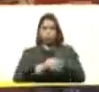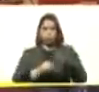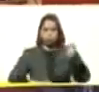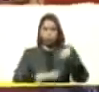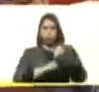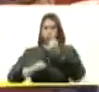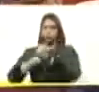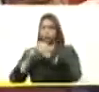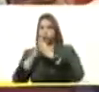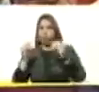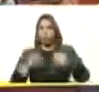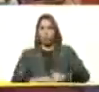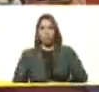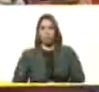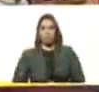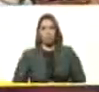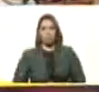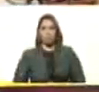todo!